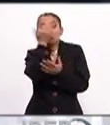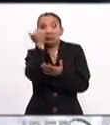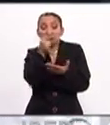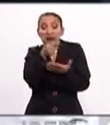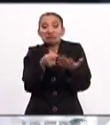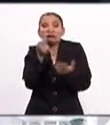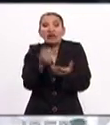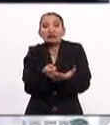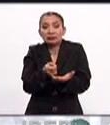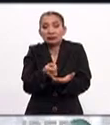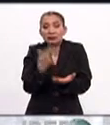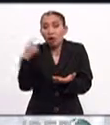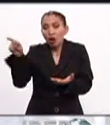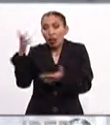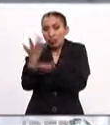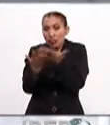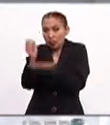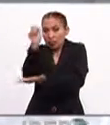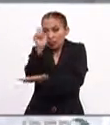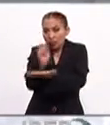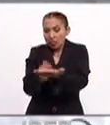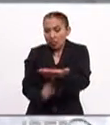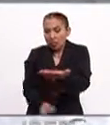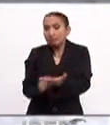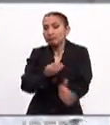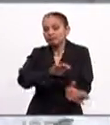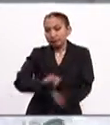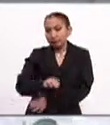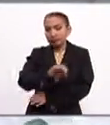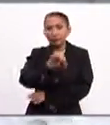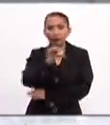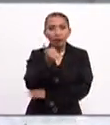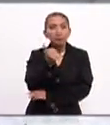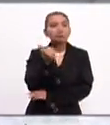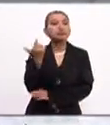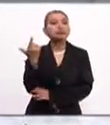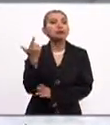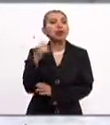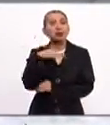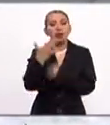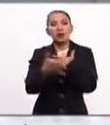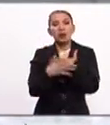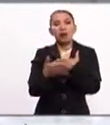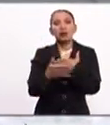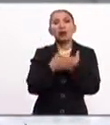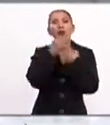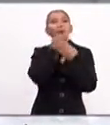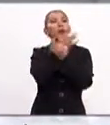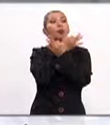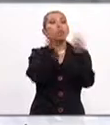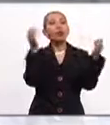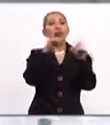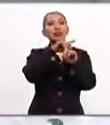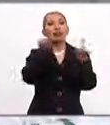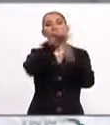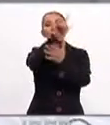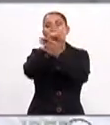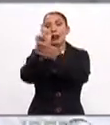sí él va a escribir algo. Luego la otra es que se va a promulgar una serie de